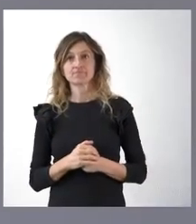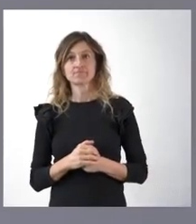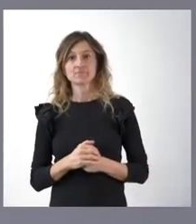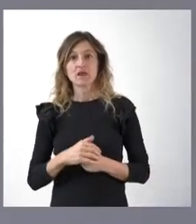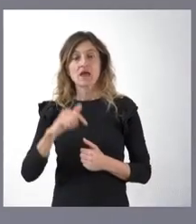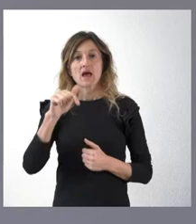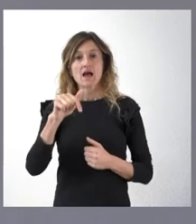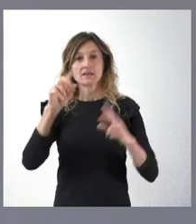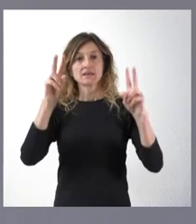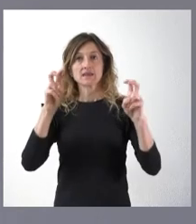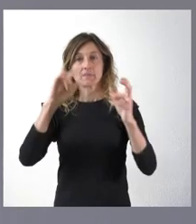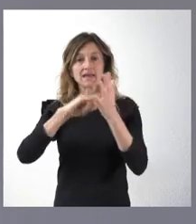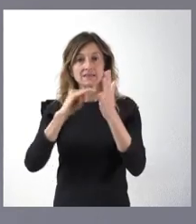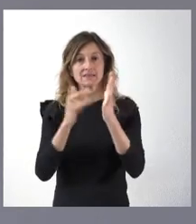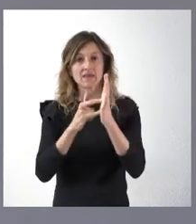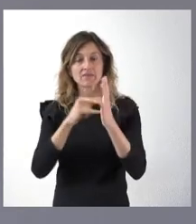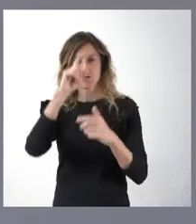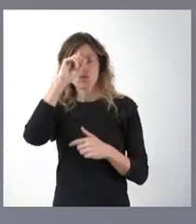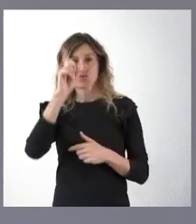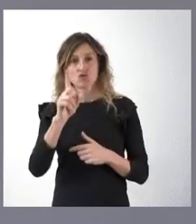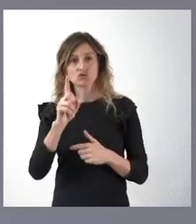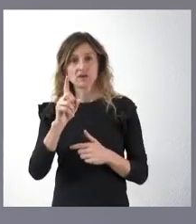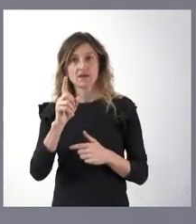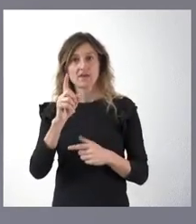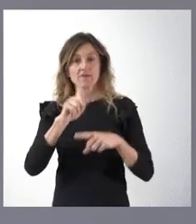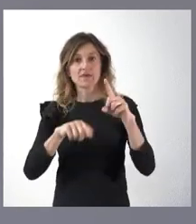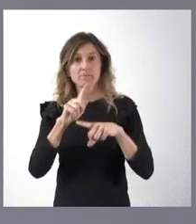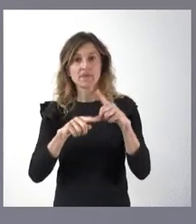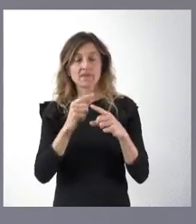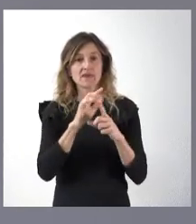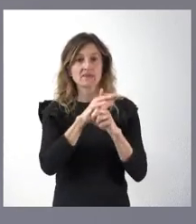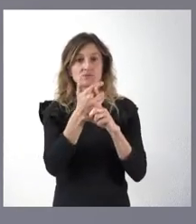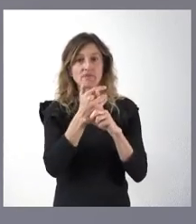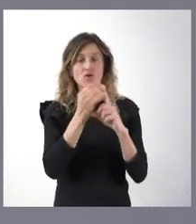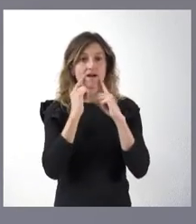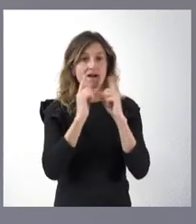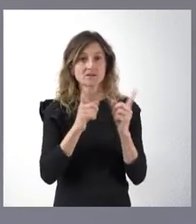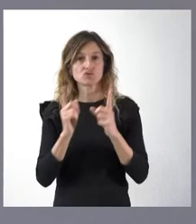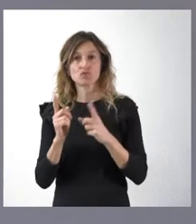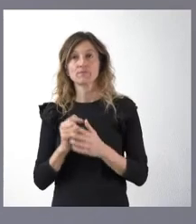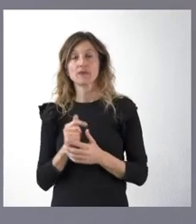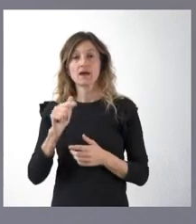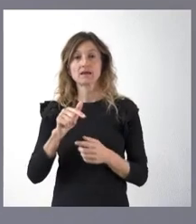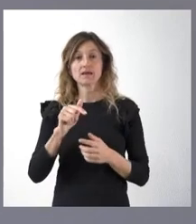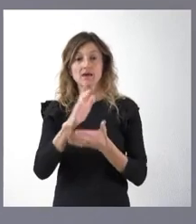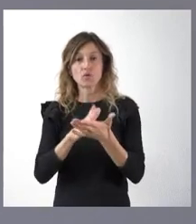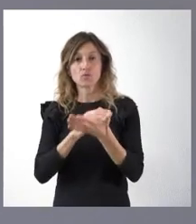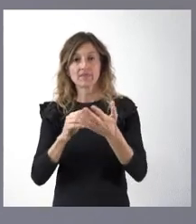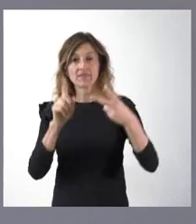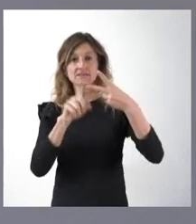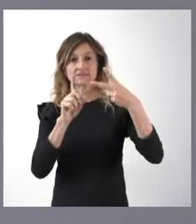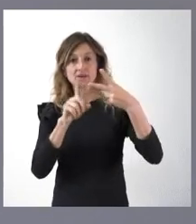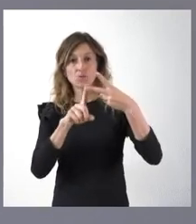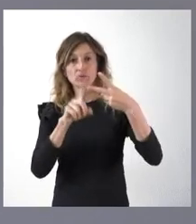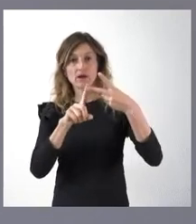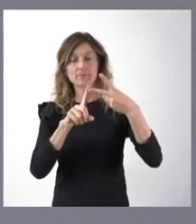cuestiones técnicas que habría que estudiar detalle con detalle y caso por caso se trata de ver que en Castilla y león Somos la segunda comunidad Autónoma con el tipo